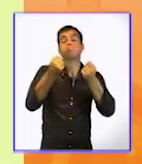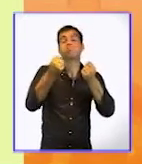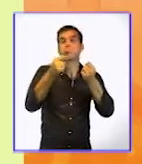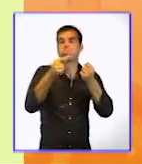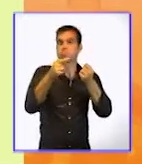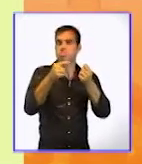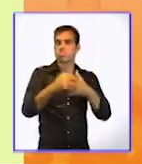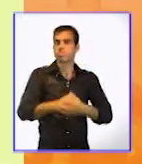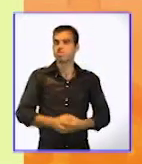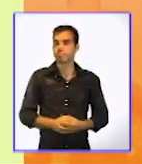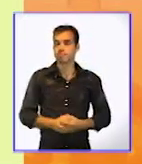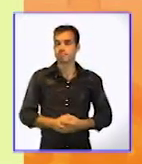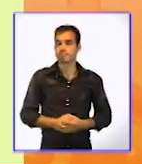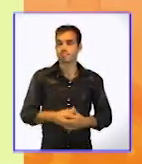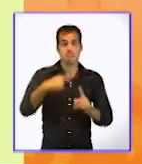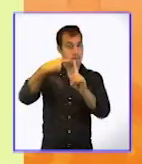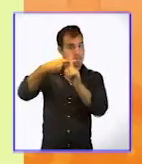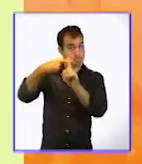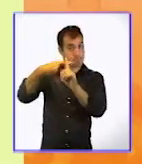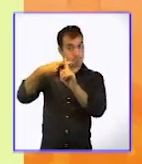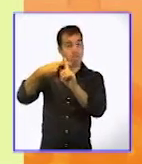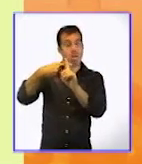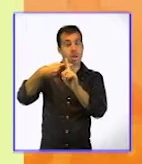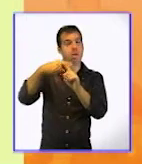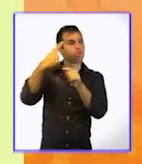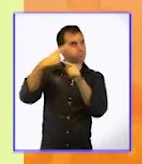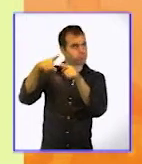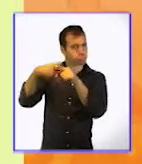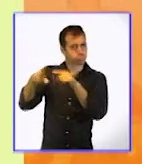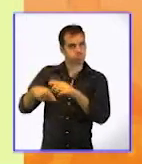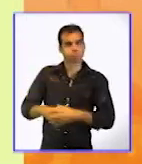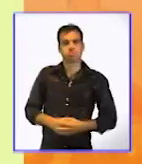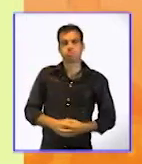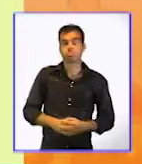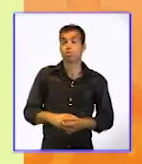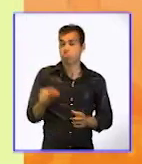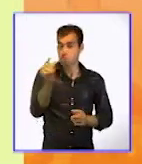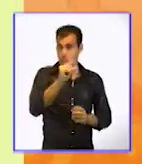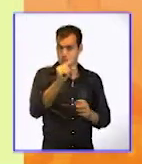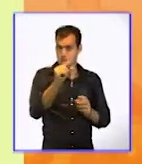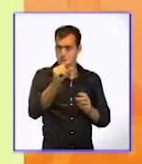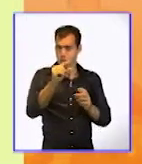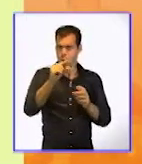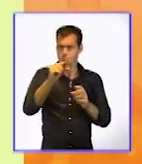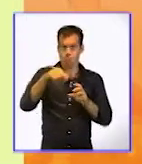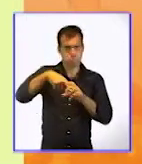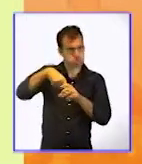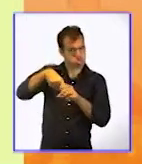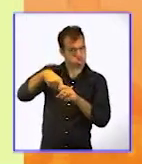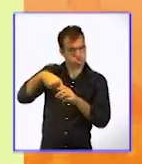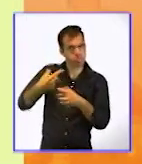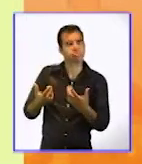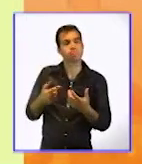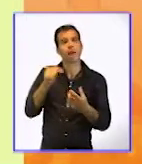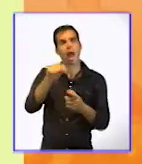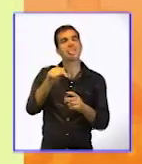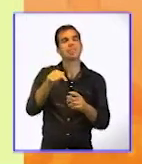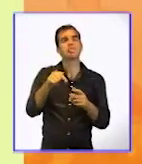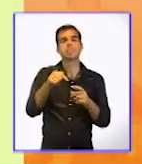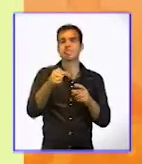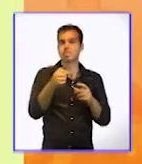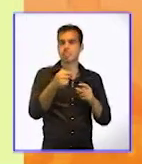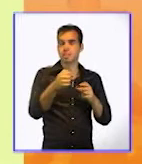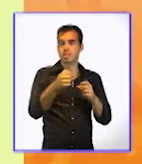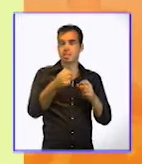dihidrógeno más el anión poliatómico nitrito. Ahora, los poco solubles están